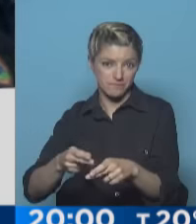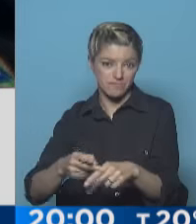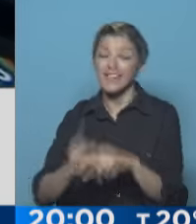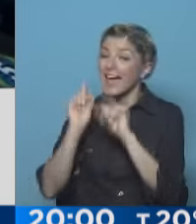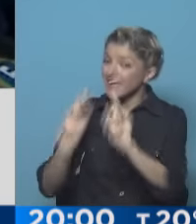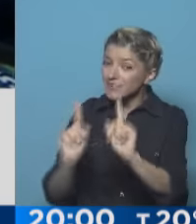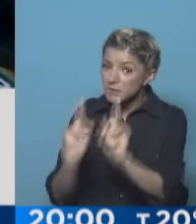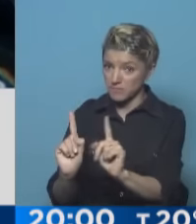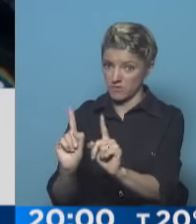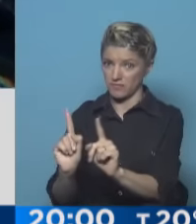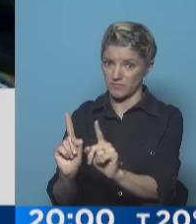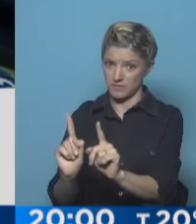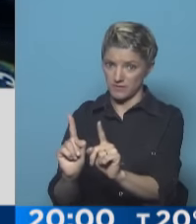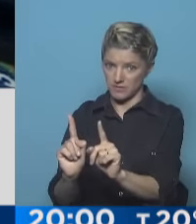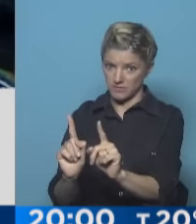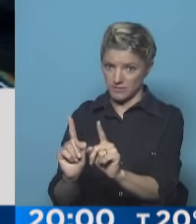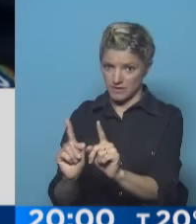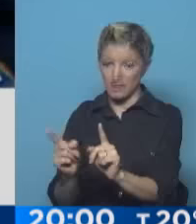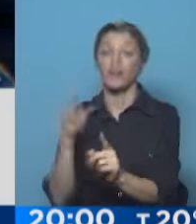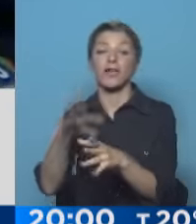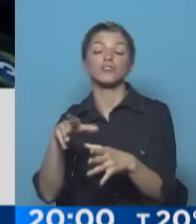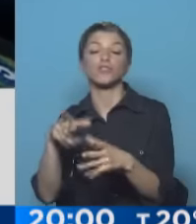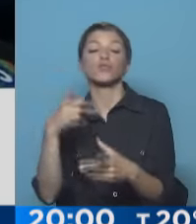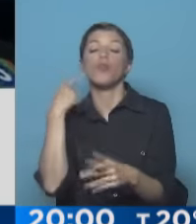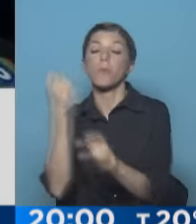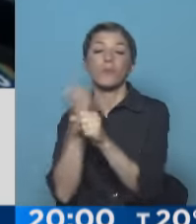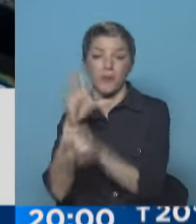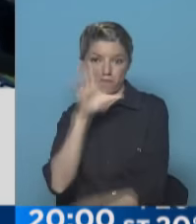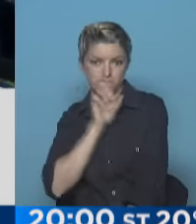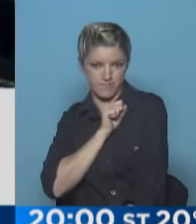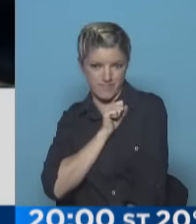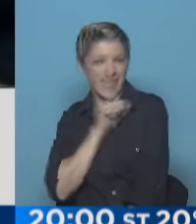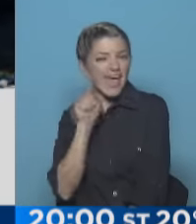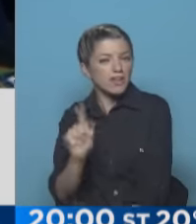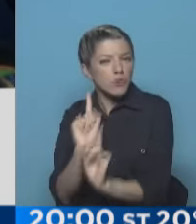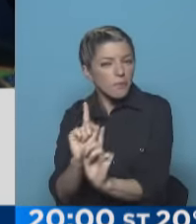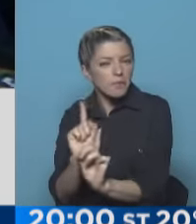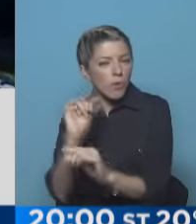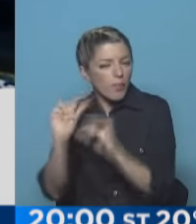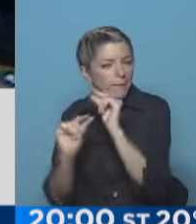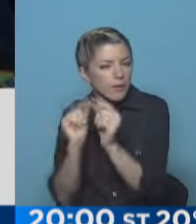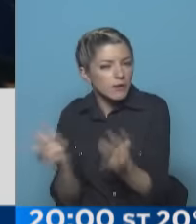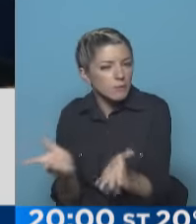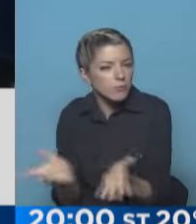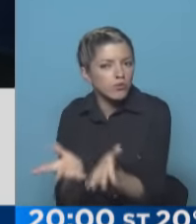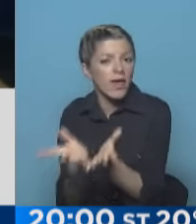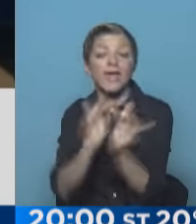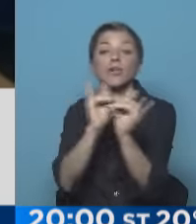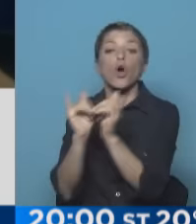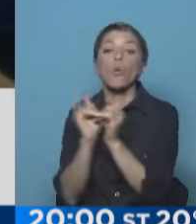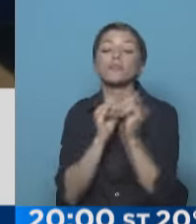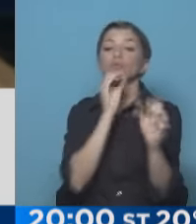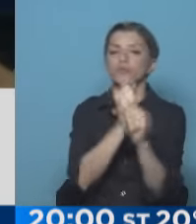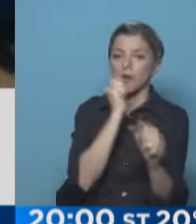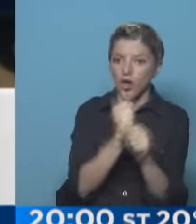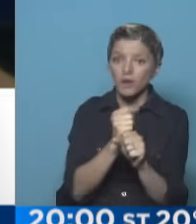el verdadero antifaz que se han sacado Ellos están sembrando y esta reacción de la juventud de los trabajadores los